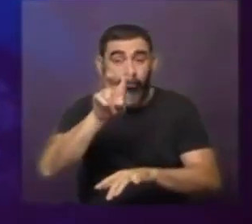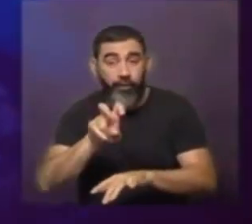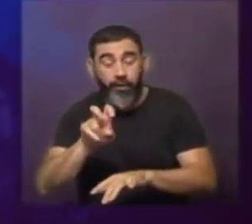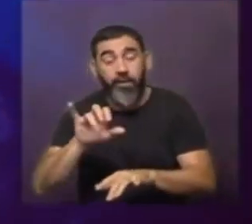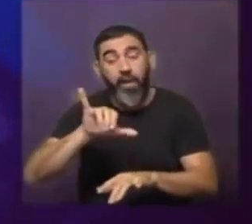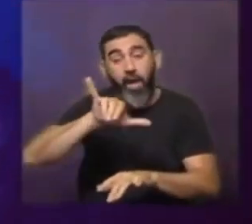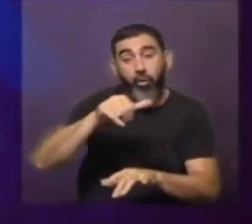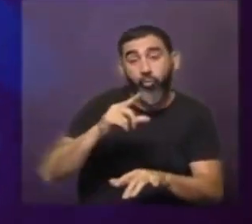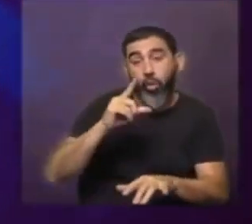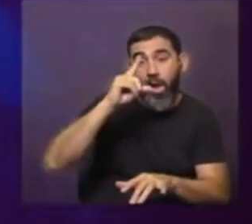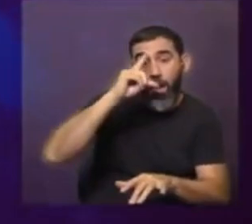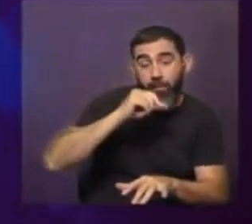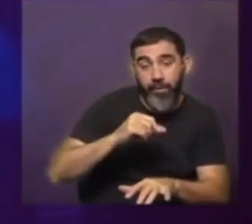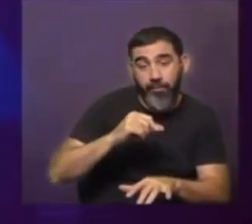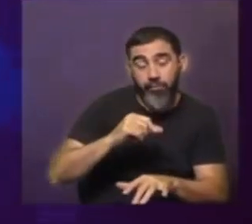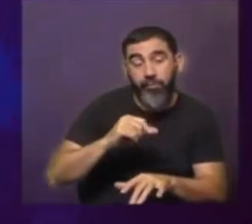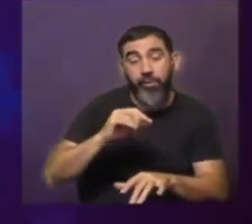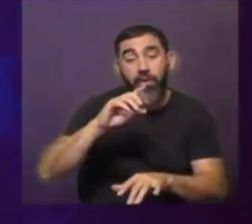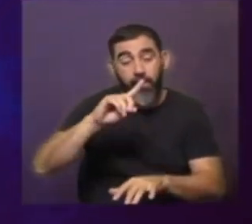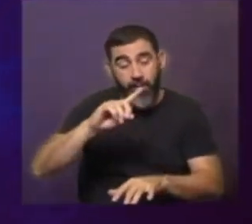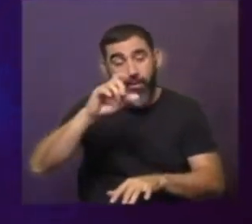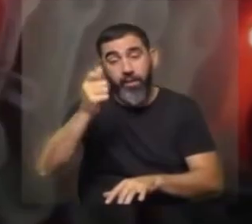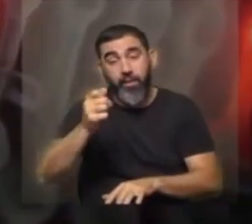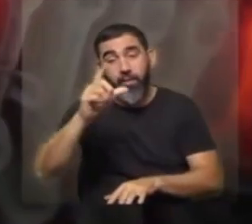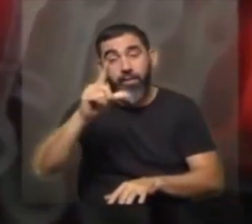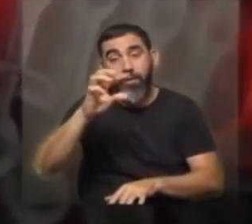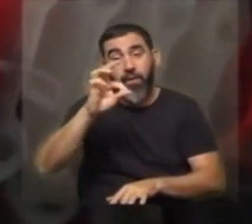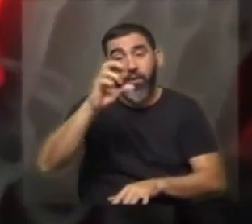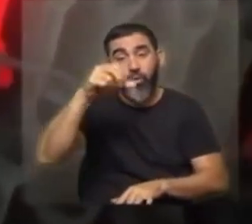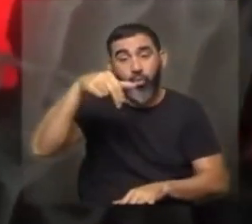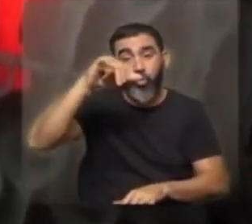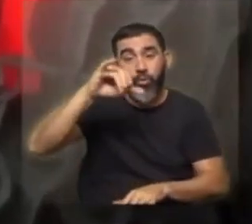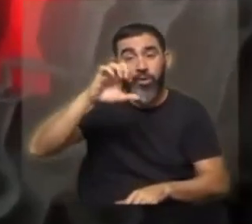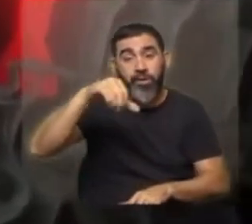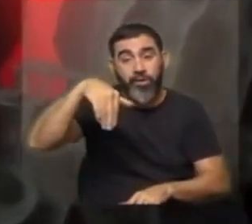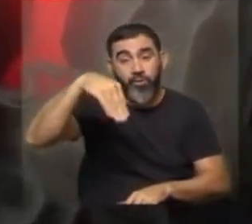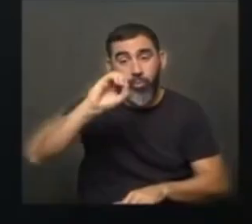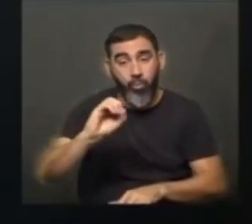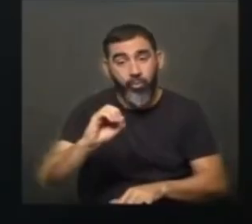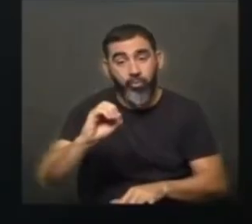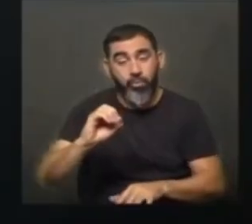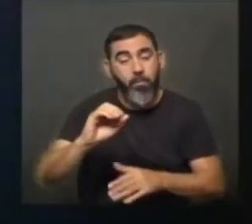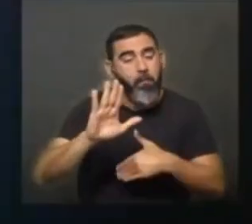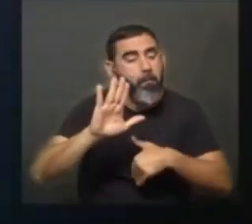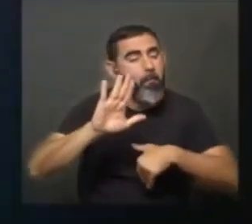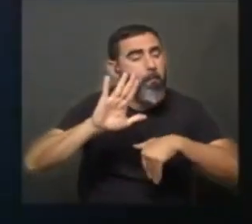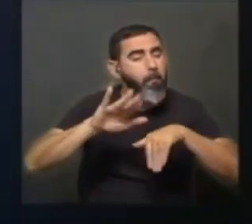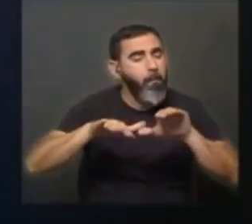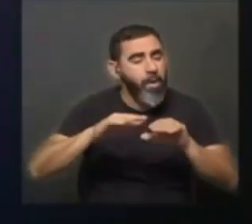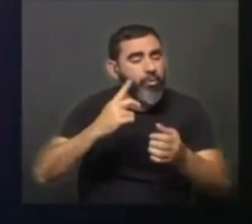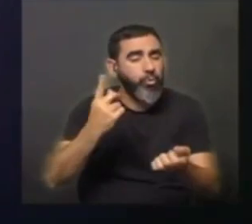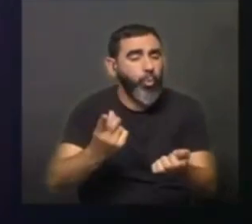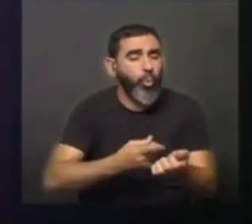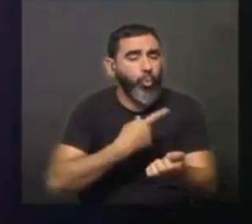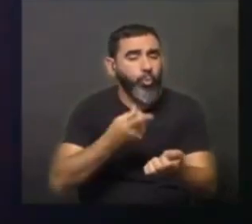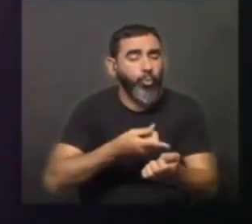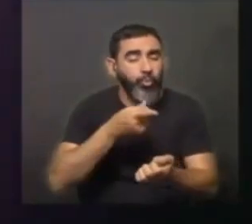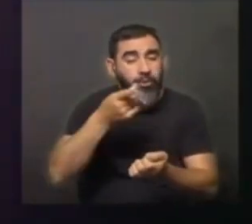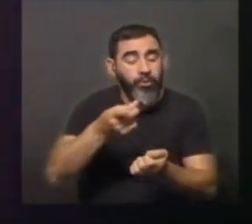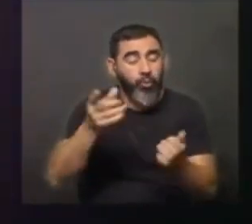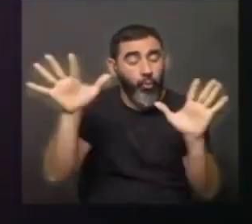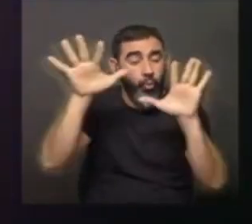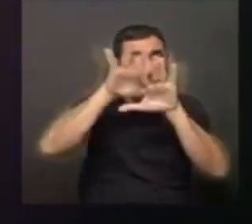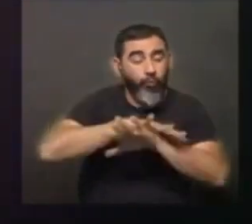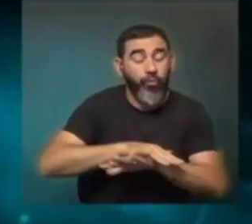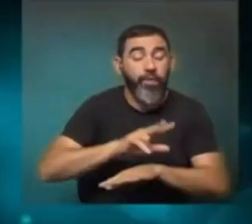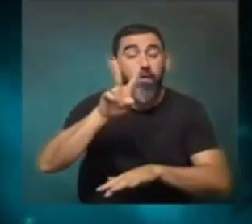o el azul con el amarillo, hablamos de daltonismo. Ese daltonismo es más frecuente, el más frecuente justamente es el que